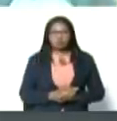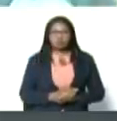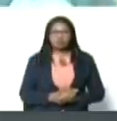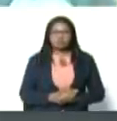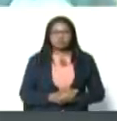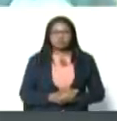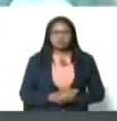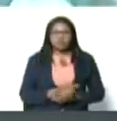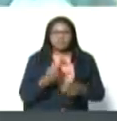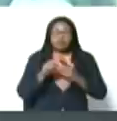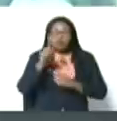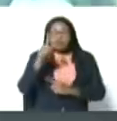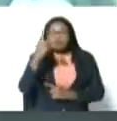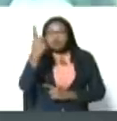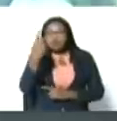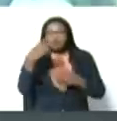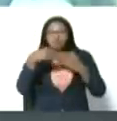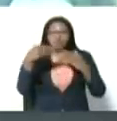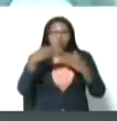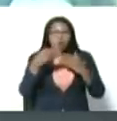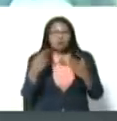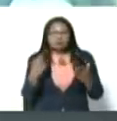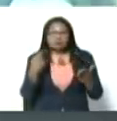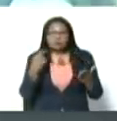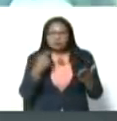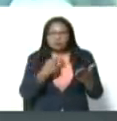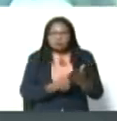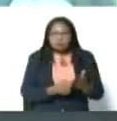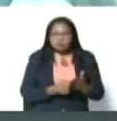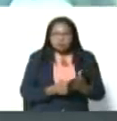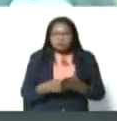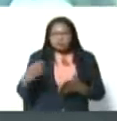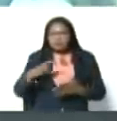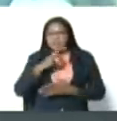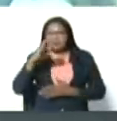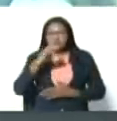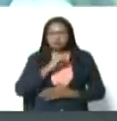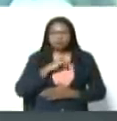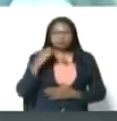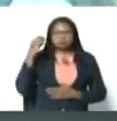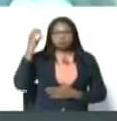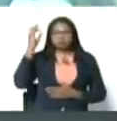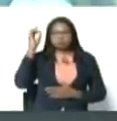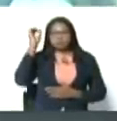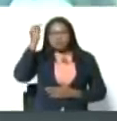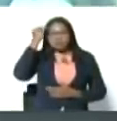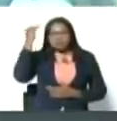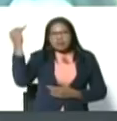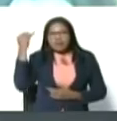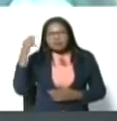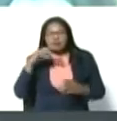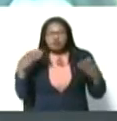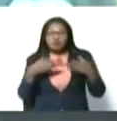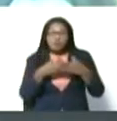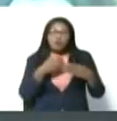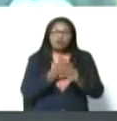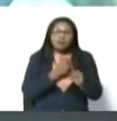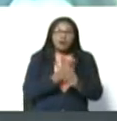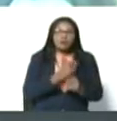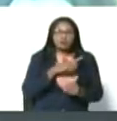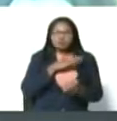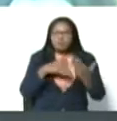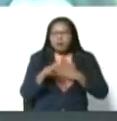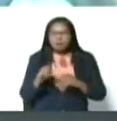Pero con ese un dólar que entra y con el espíritu creativo y el coraje de la clase obrera,